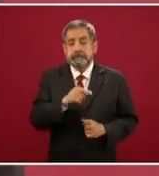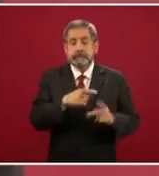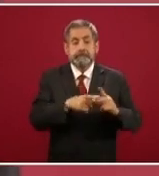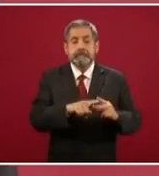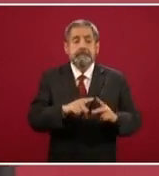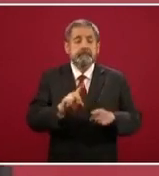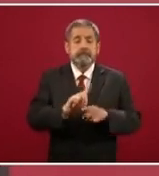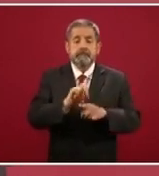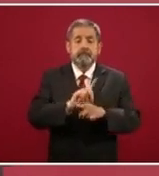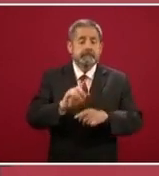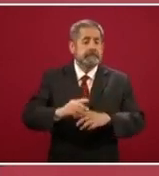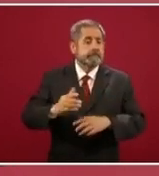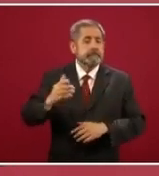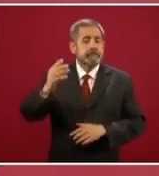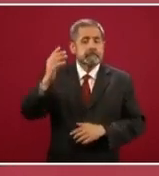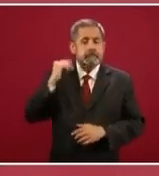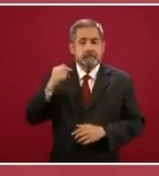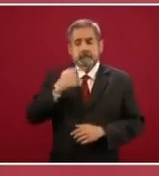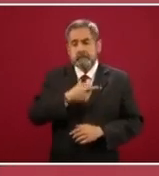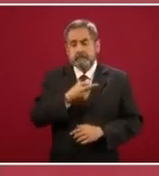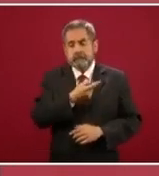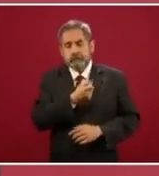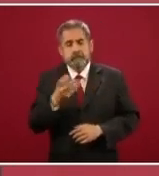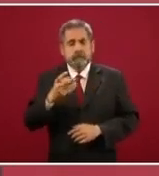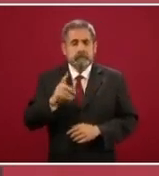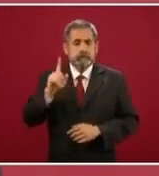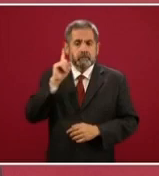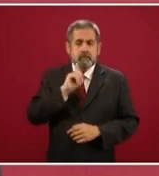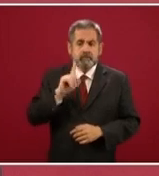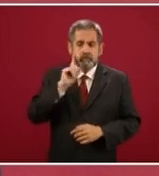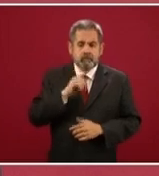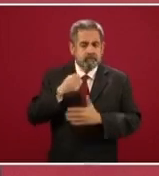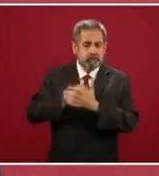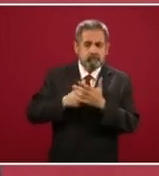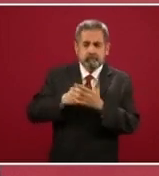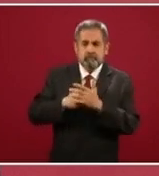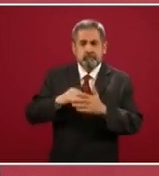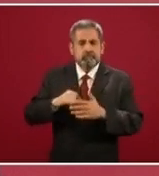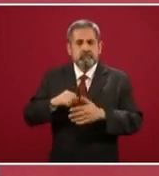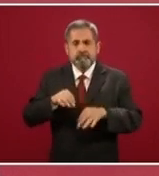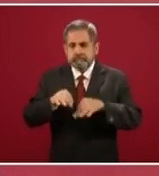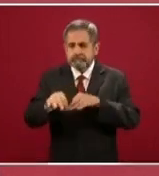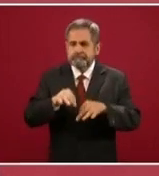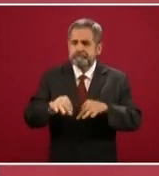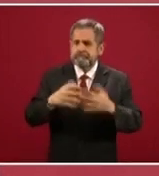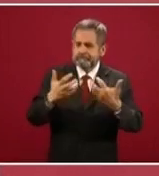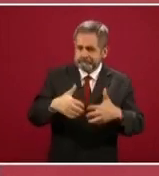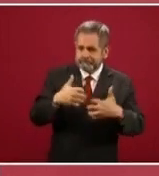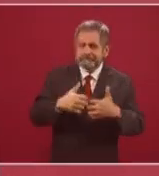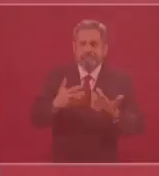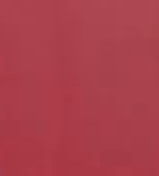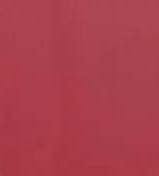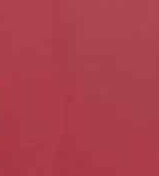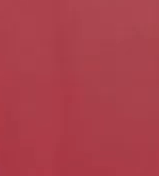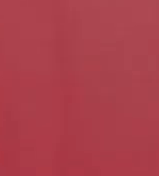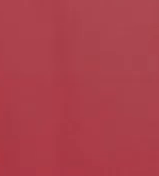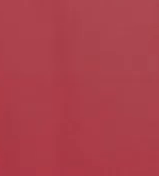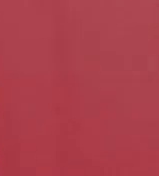desde que las mujeres obreras empezaron a